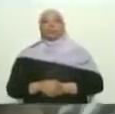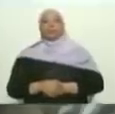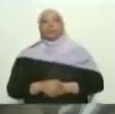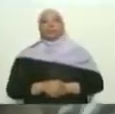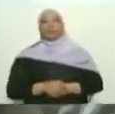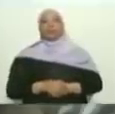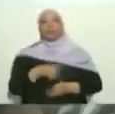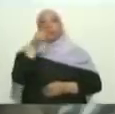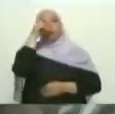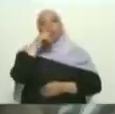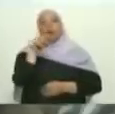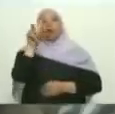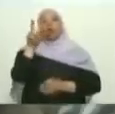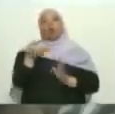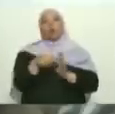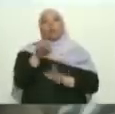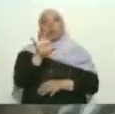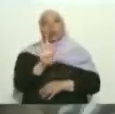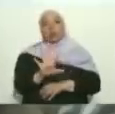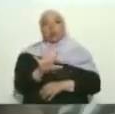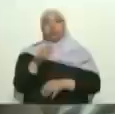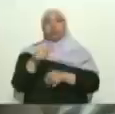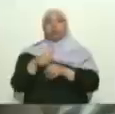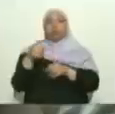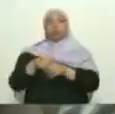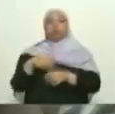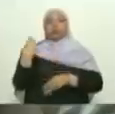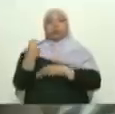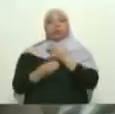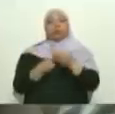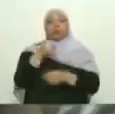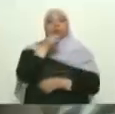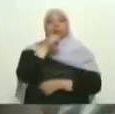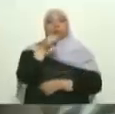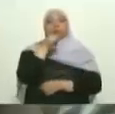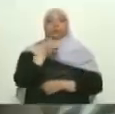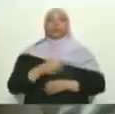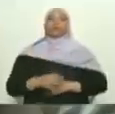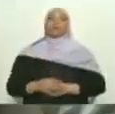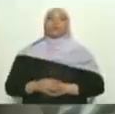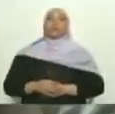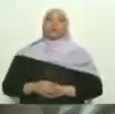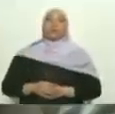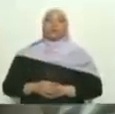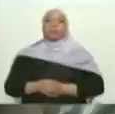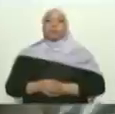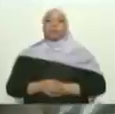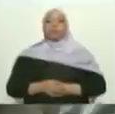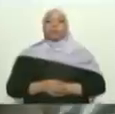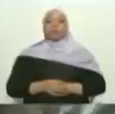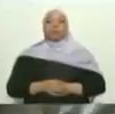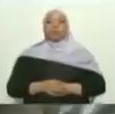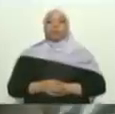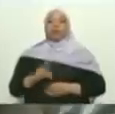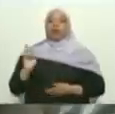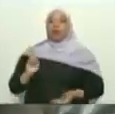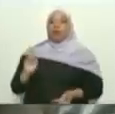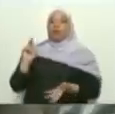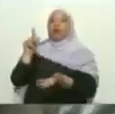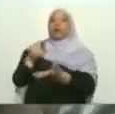En el año 2005, la oposición intentó deslegitimar las elecciones parlamentarias, renunciando a